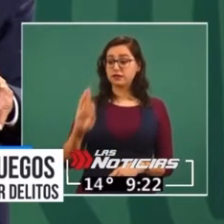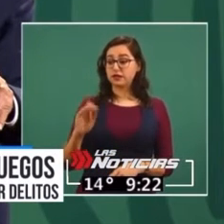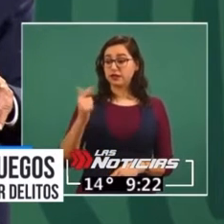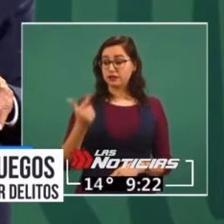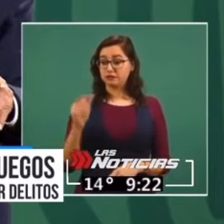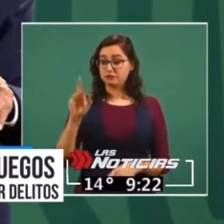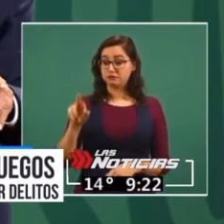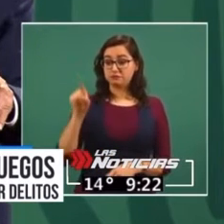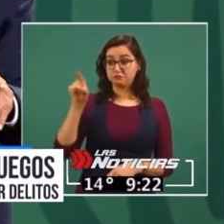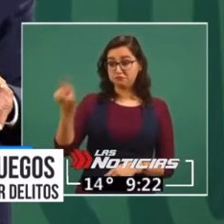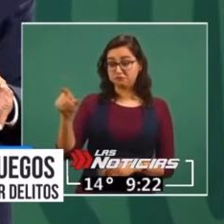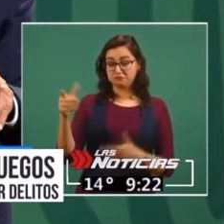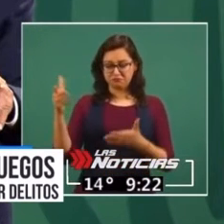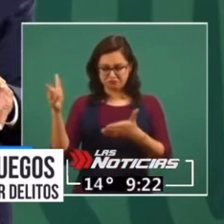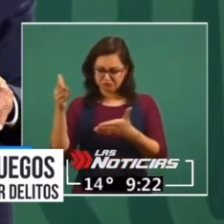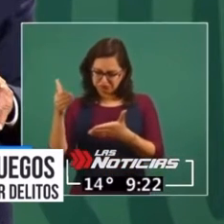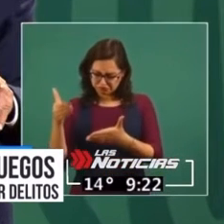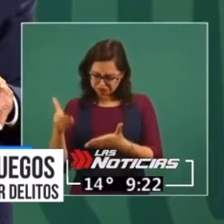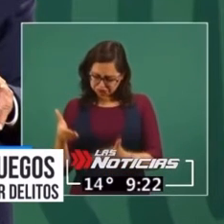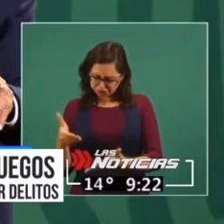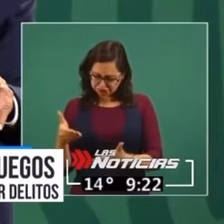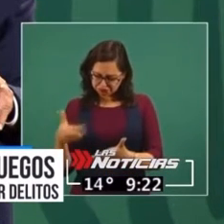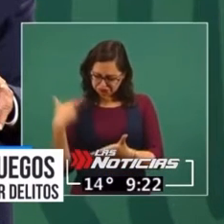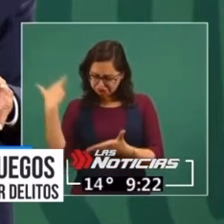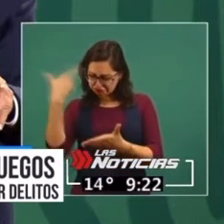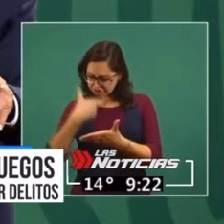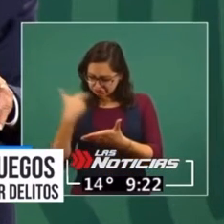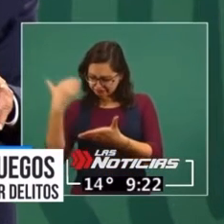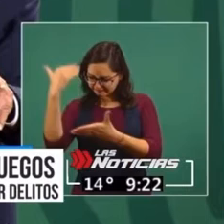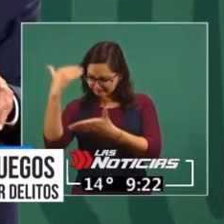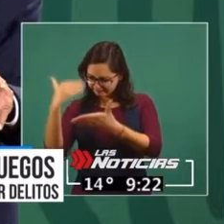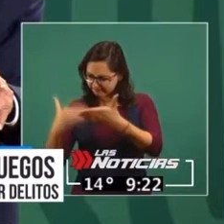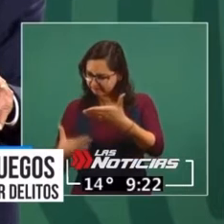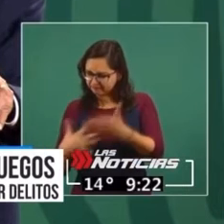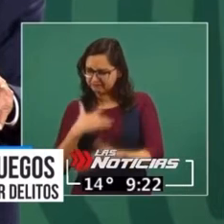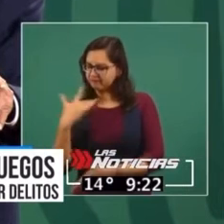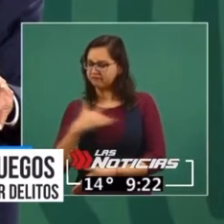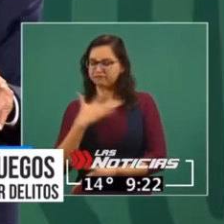acusación que se le